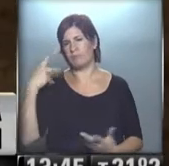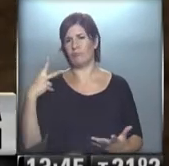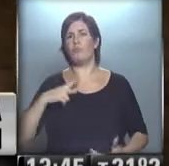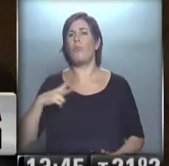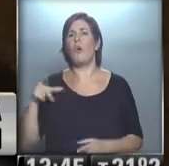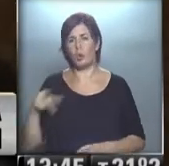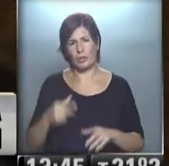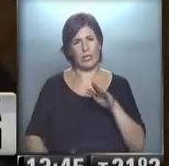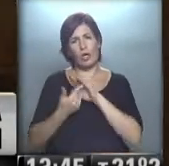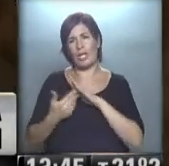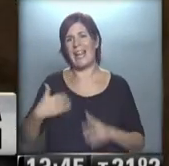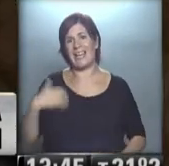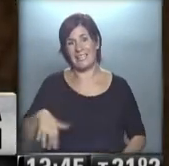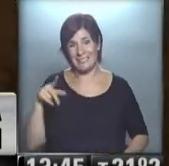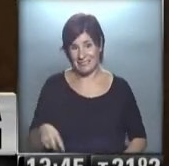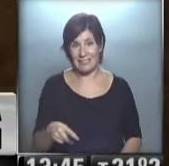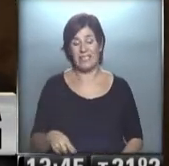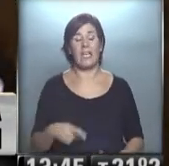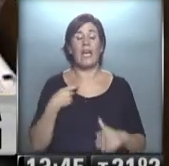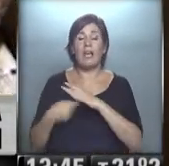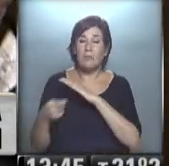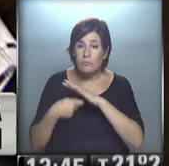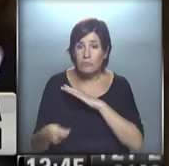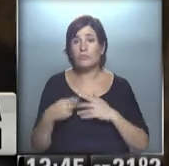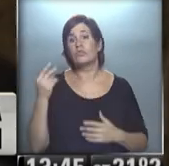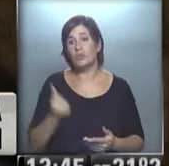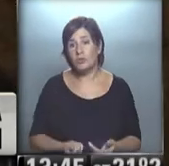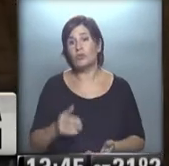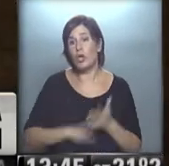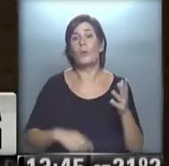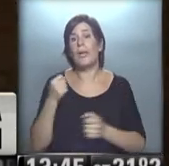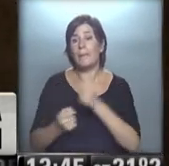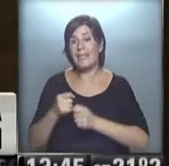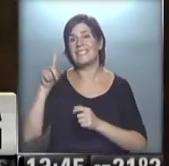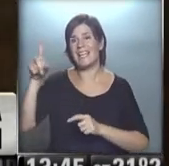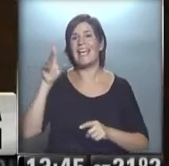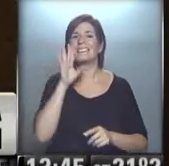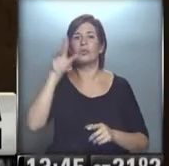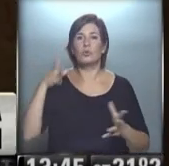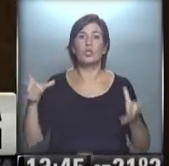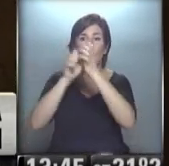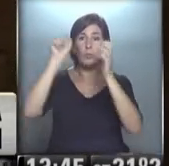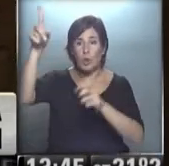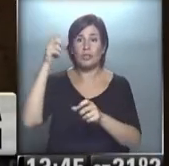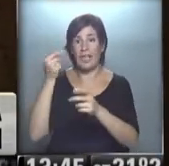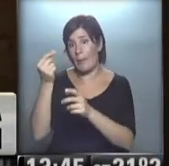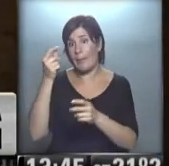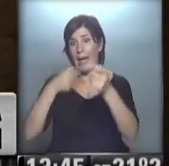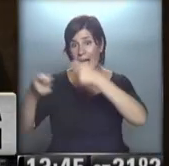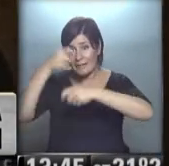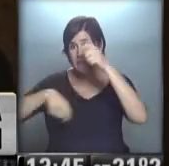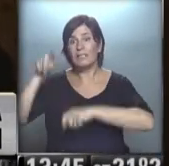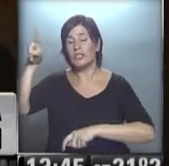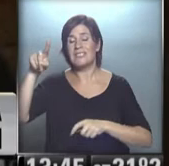multinacional British Petroleum involucra a firmas que cotizan en Wall Street y por eso da lugar a la intervención de la Comisión Nacional de Valores de los Estados Unidos, que investiga